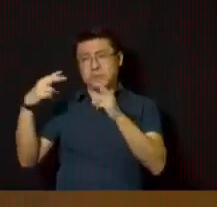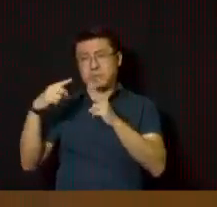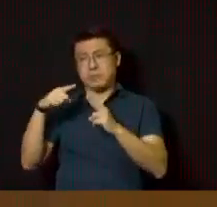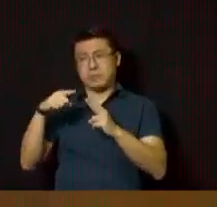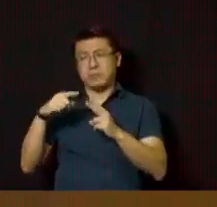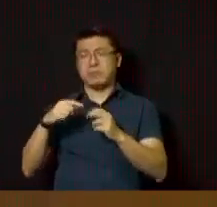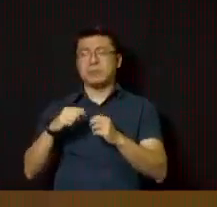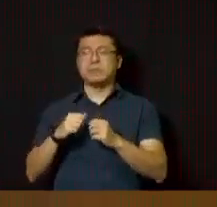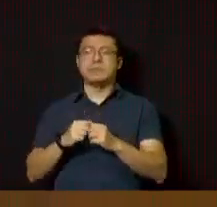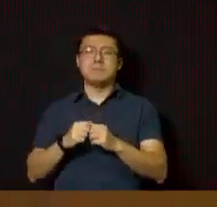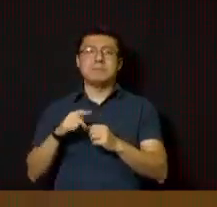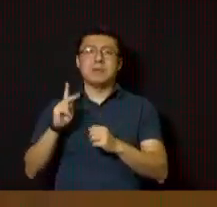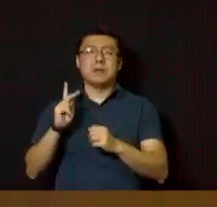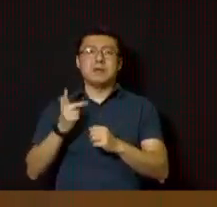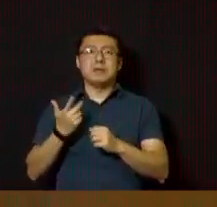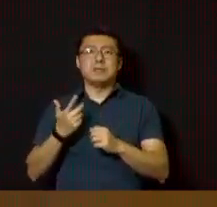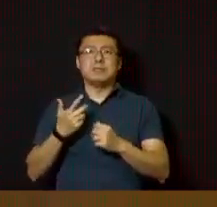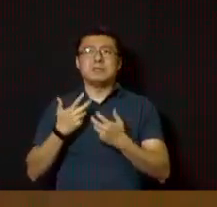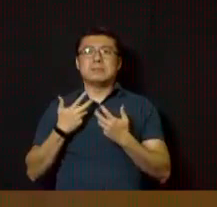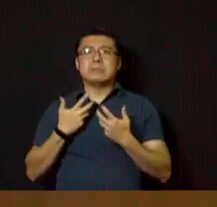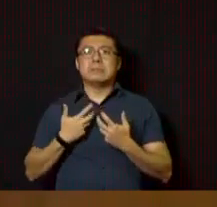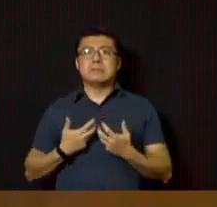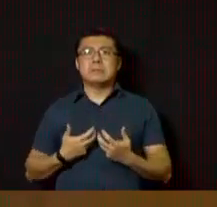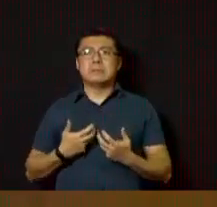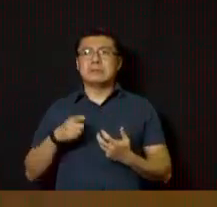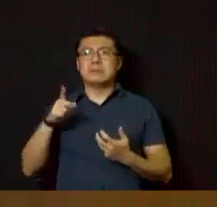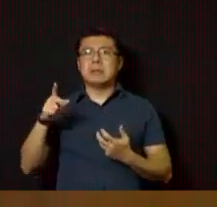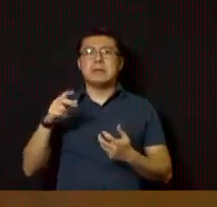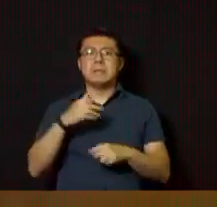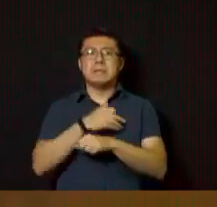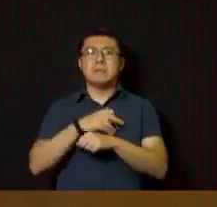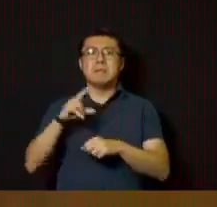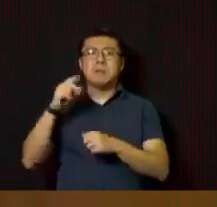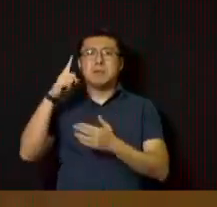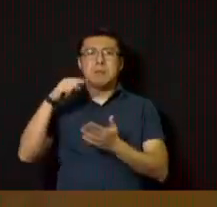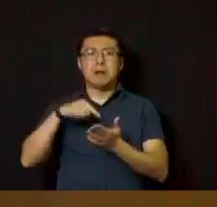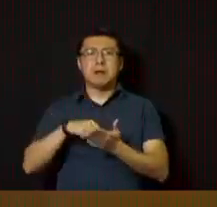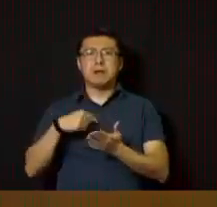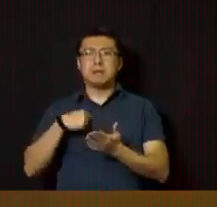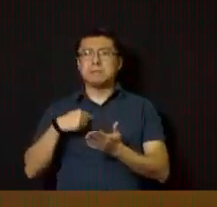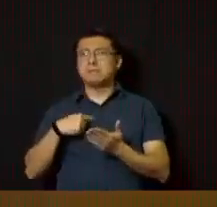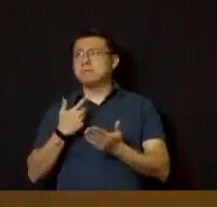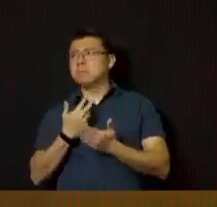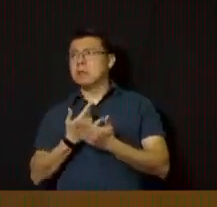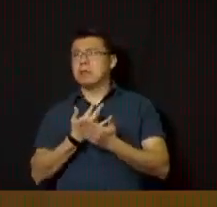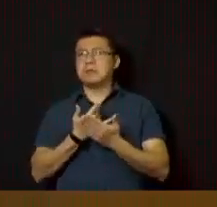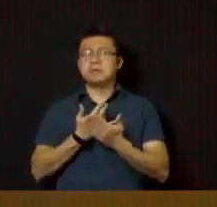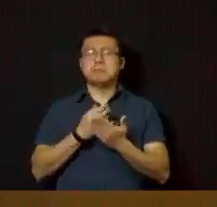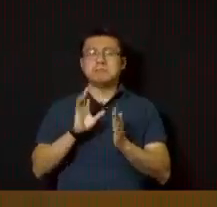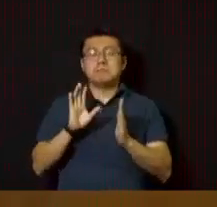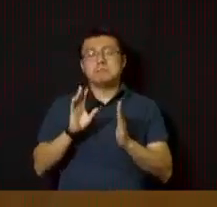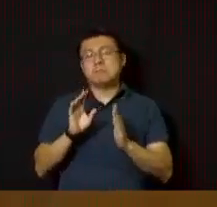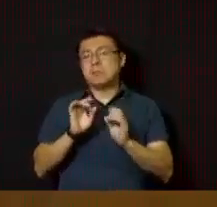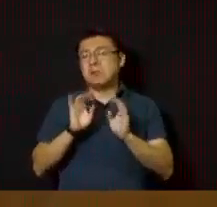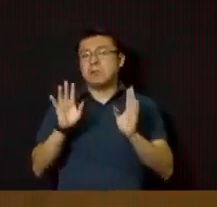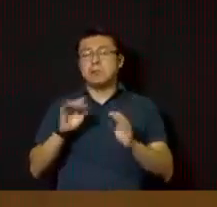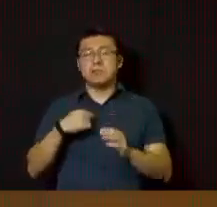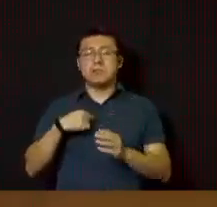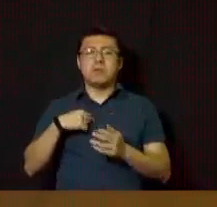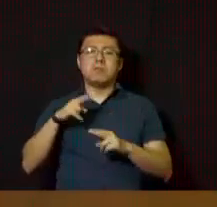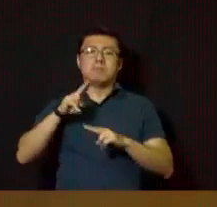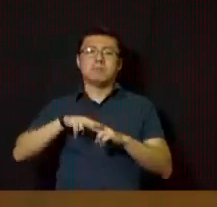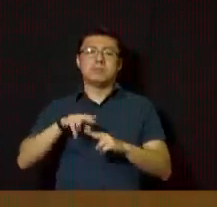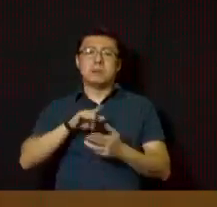a despedirme porque nadie me había creído. Y me acuerdo que empezó a elevarse el avión y yo me